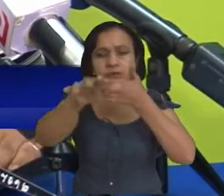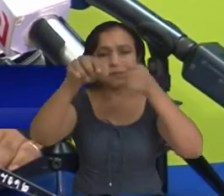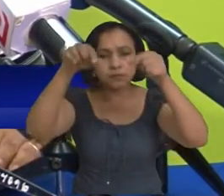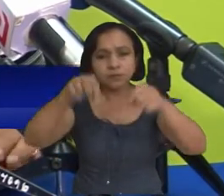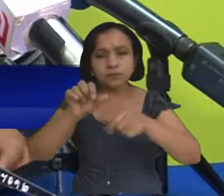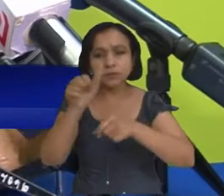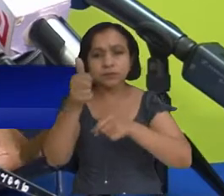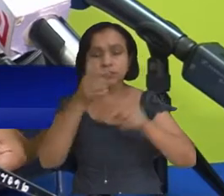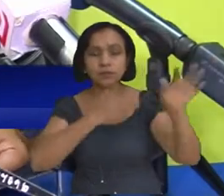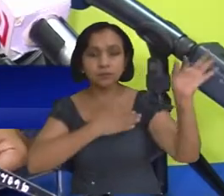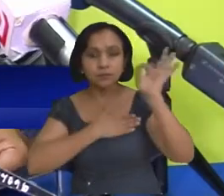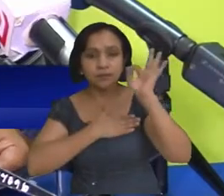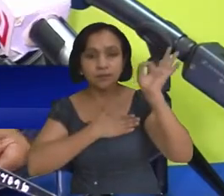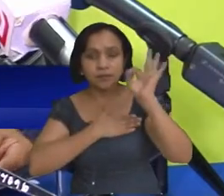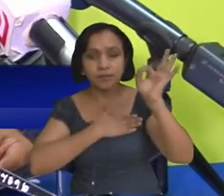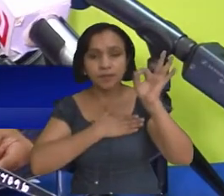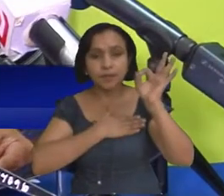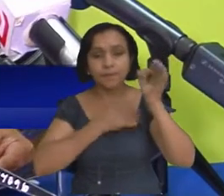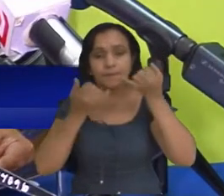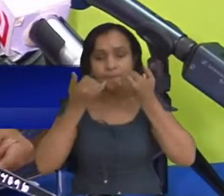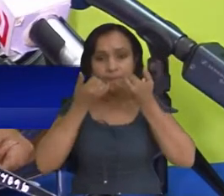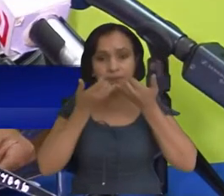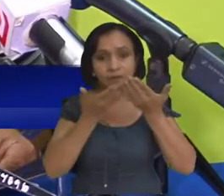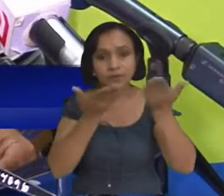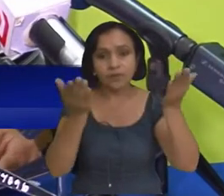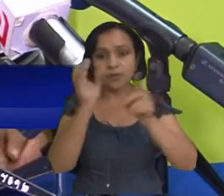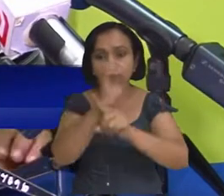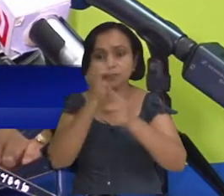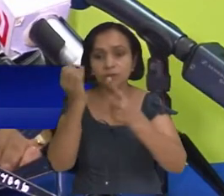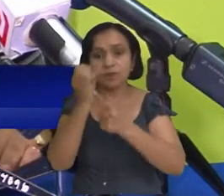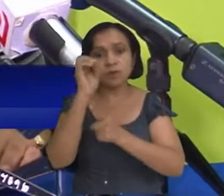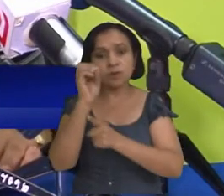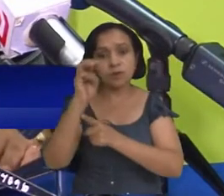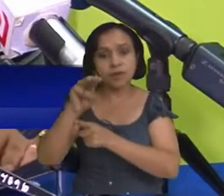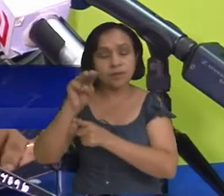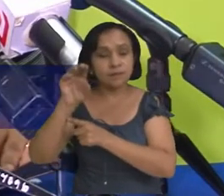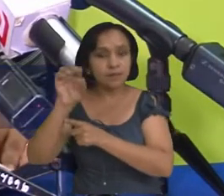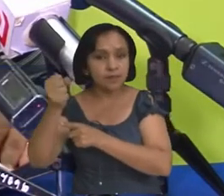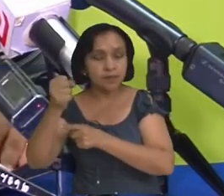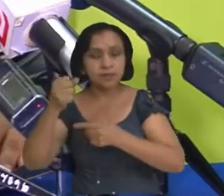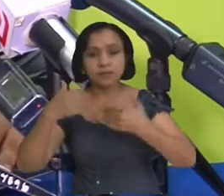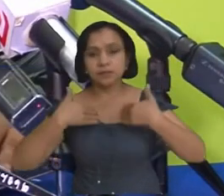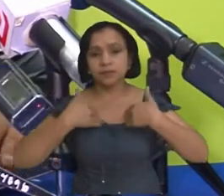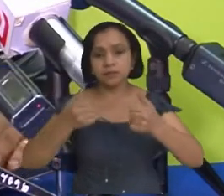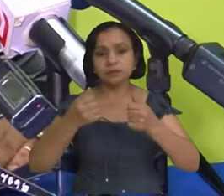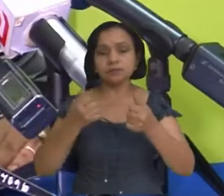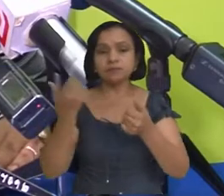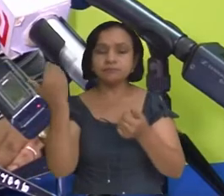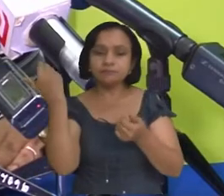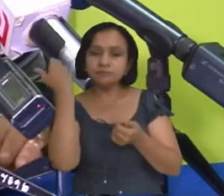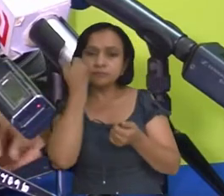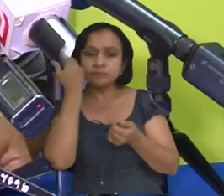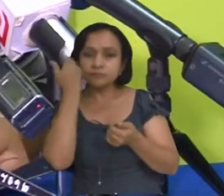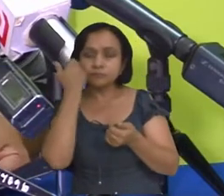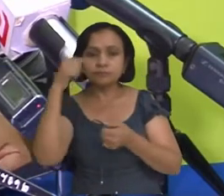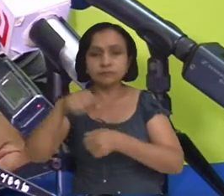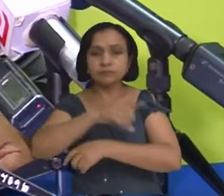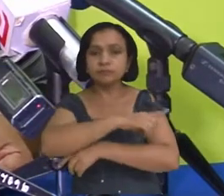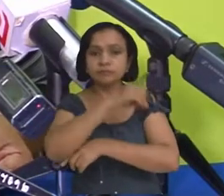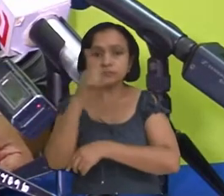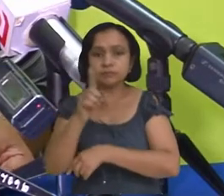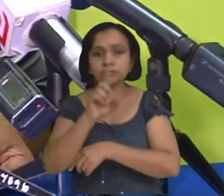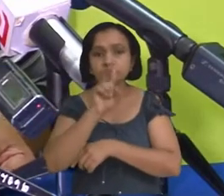6 de febrero, según información de la Organización Mundial de la Salud. El total de casos confirmados al día de hoy